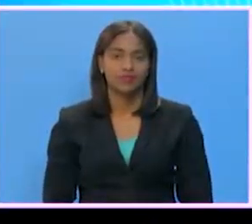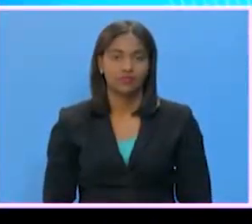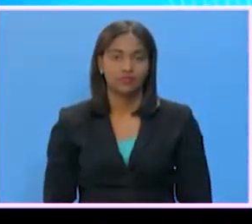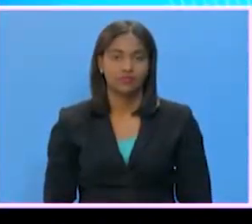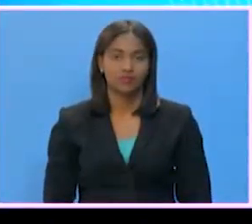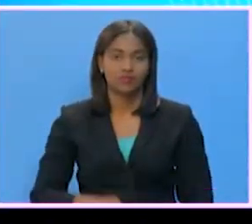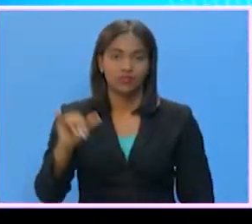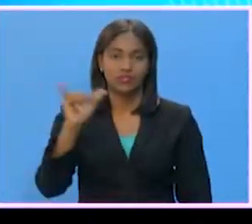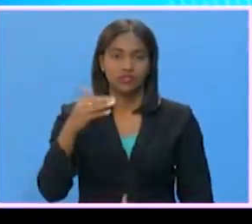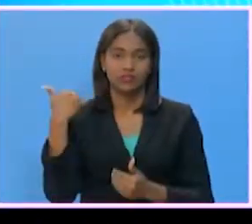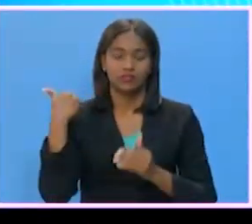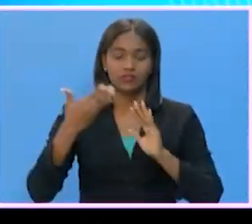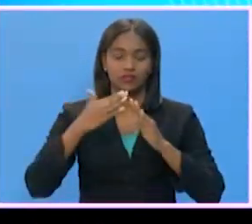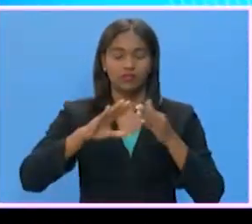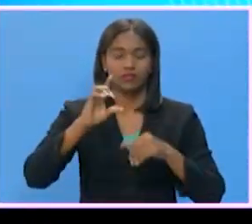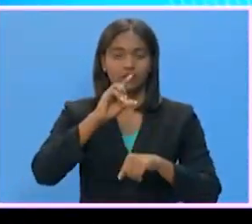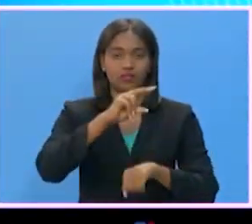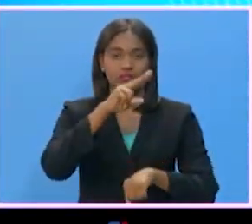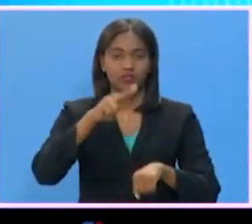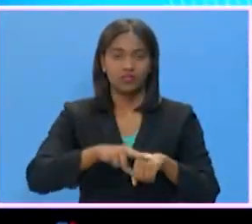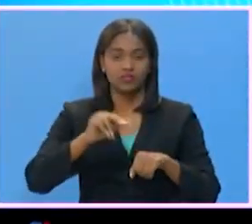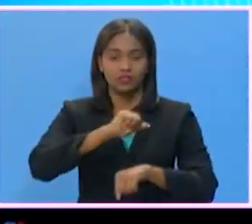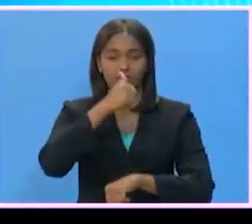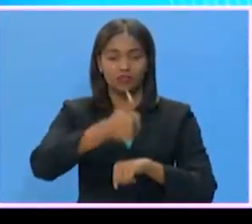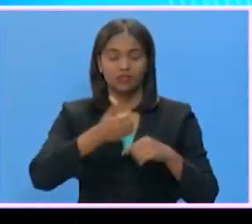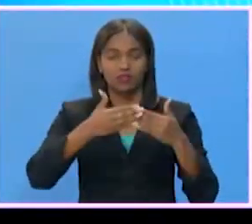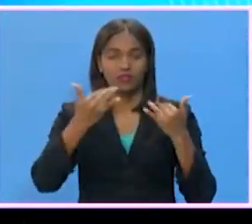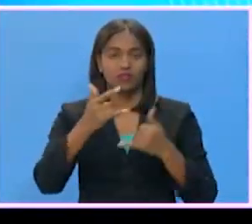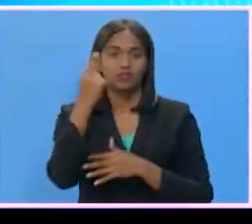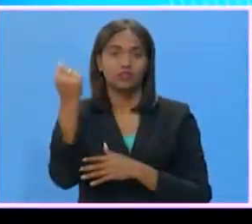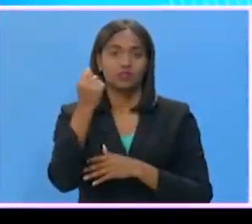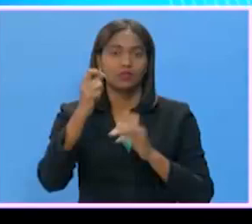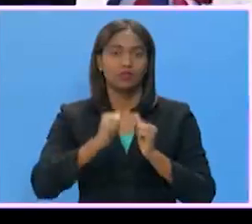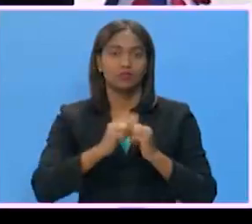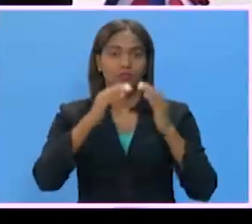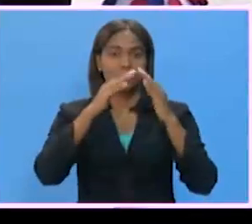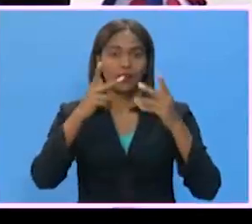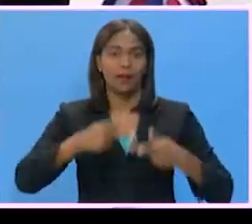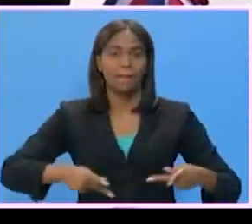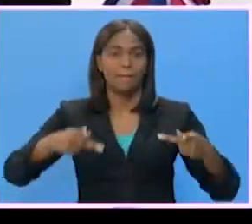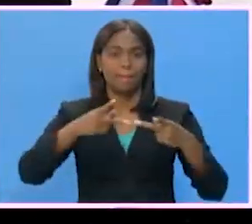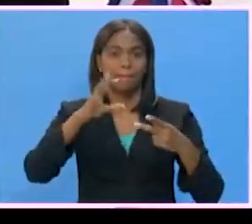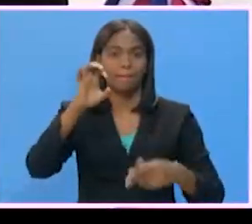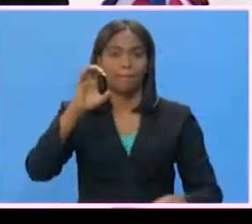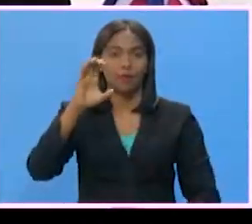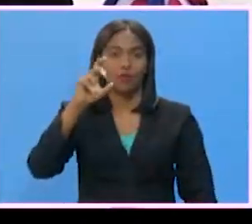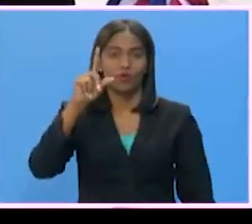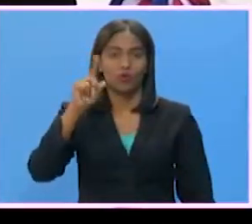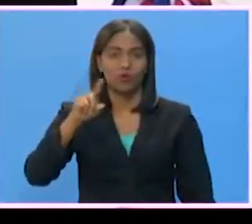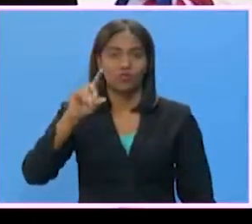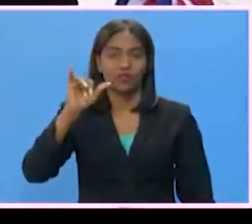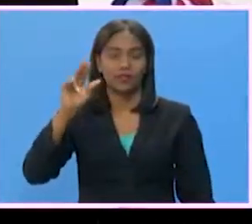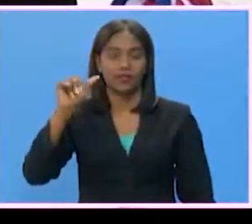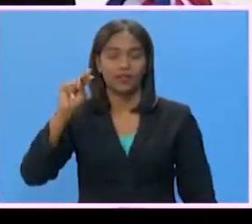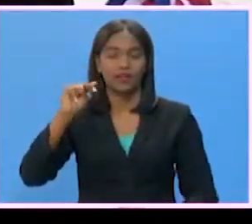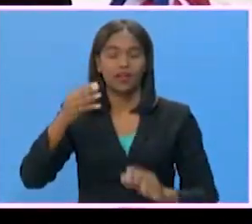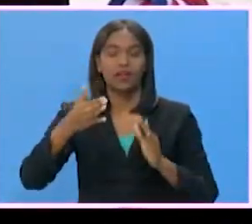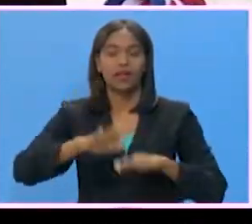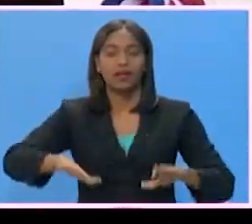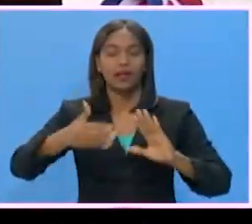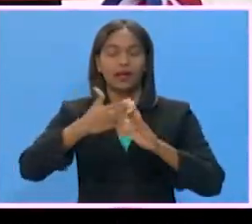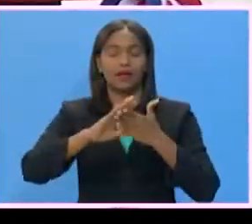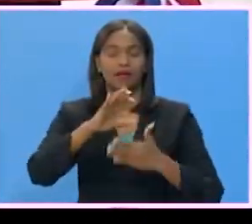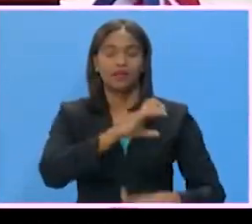En tanto, la Alcaldía del Distrito Nacional inauguró este martes el remozamiento del Parque Cruz y Miñán, ubicado en el sector Cristo